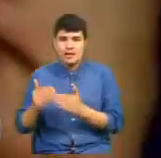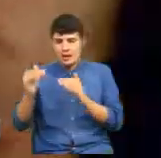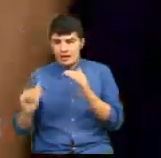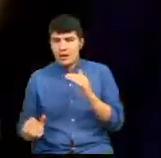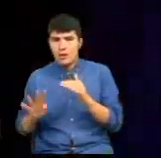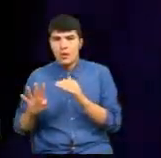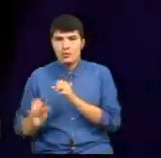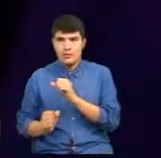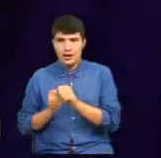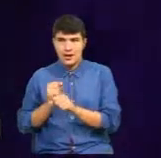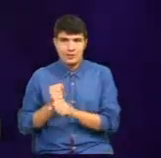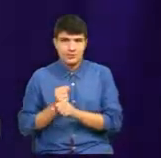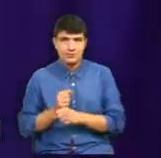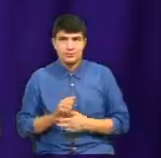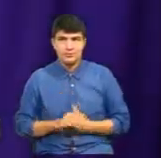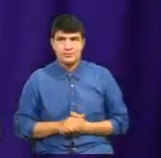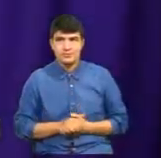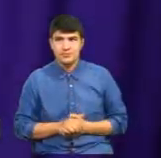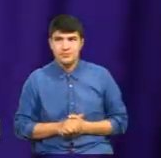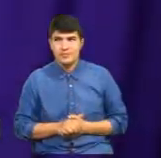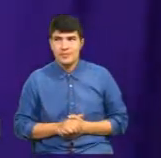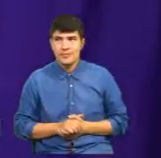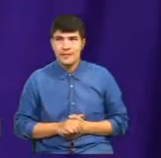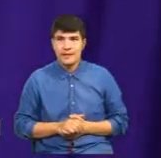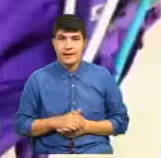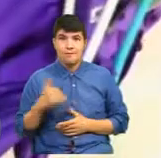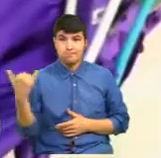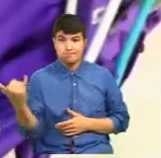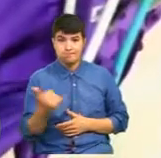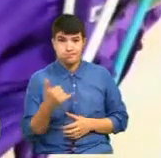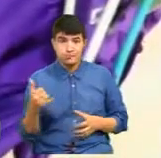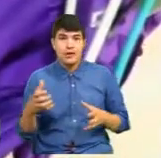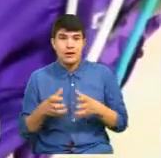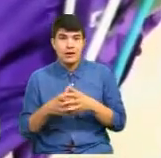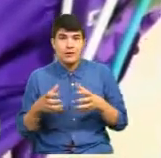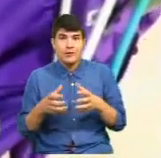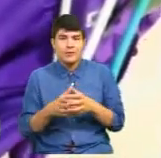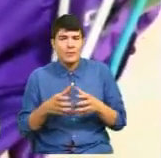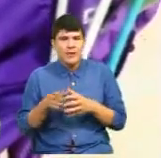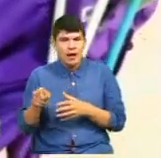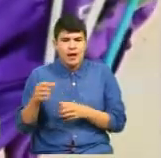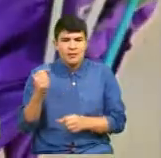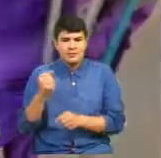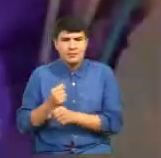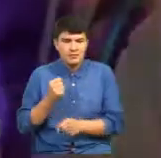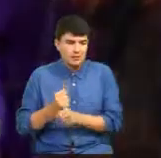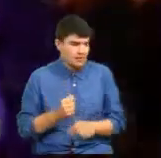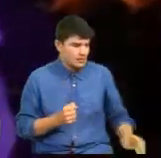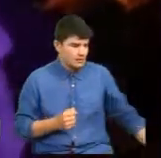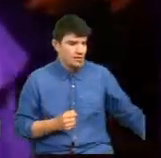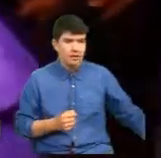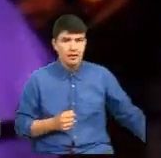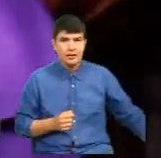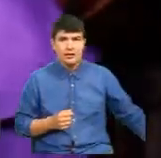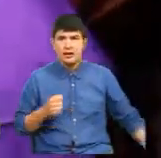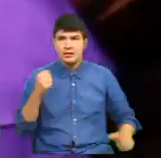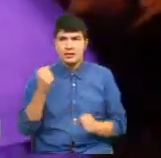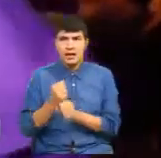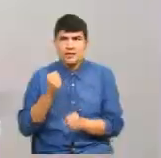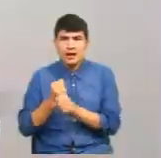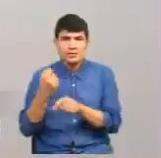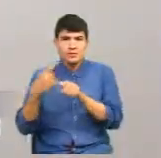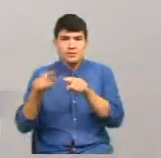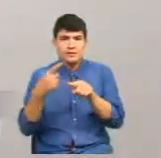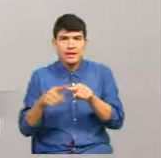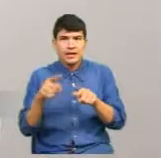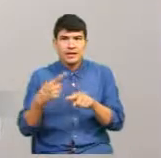los integrantes de la Hermandad de Nazarenos de la Iglesia San Juan Nepomuceno vienen trabajando constantemente en las diferentes actividades